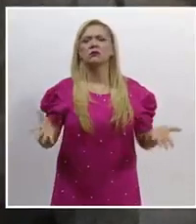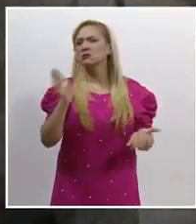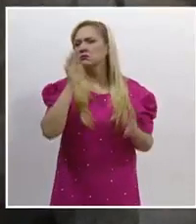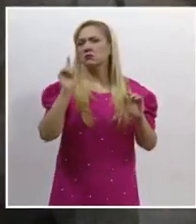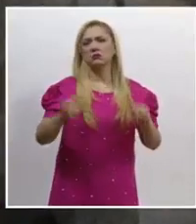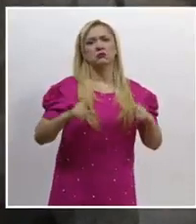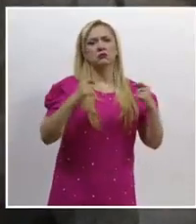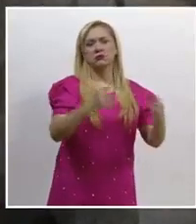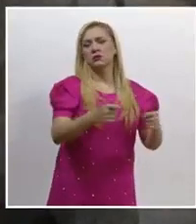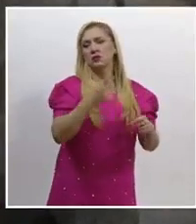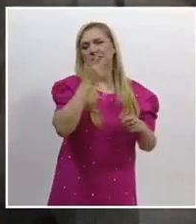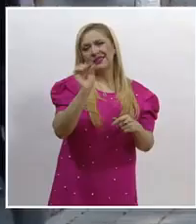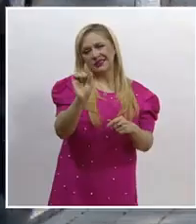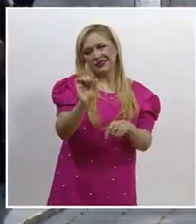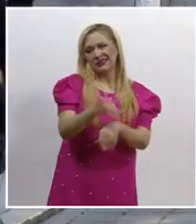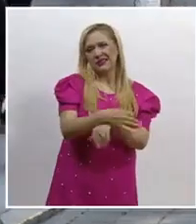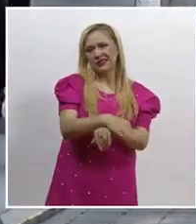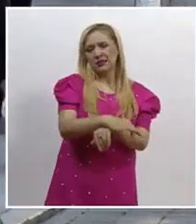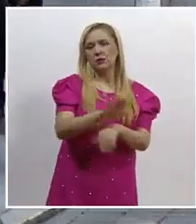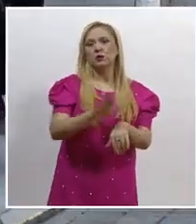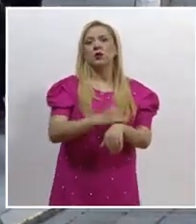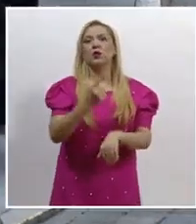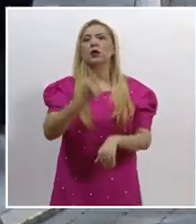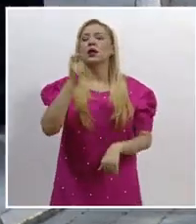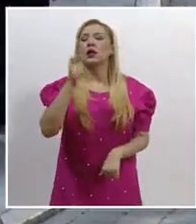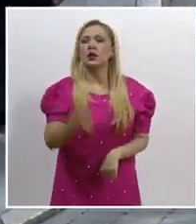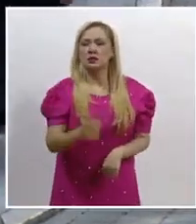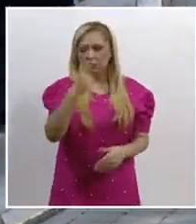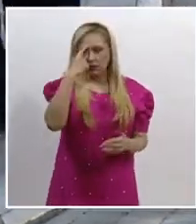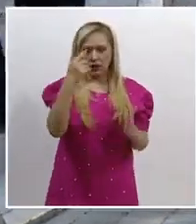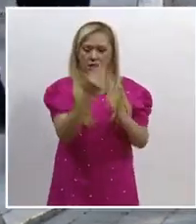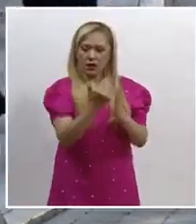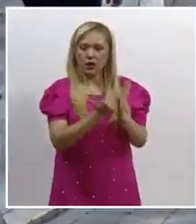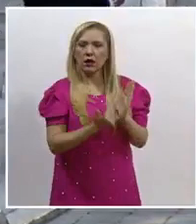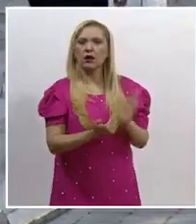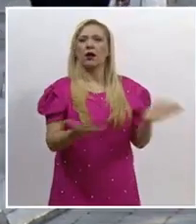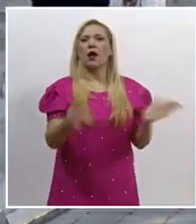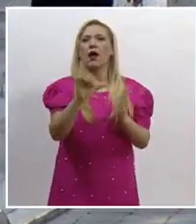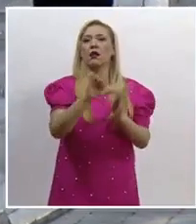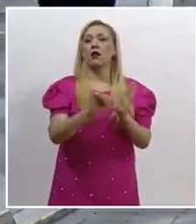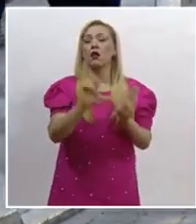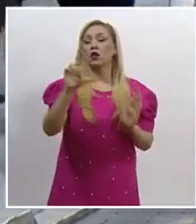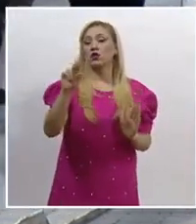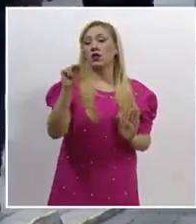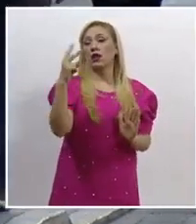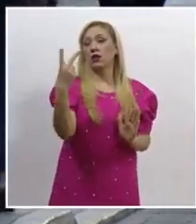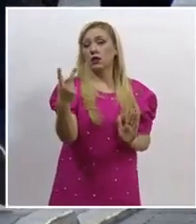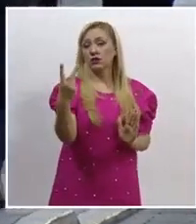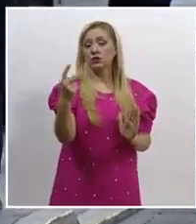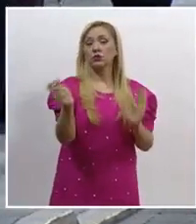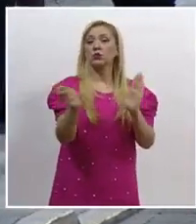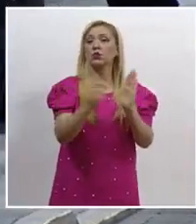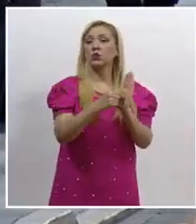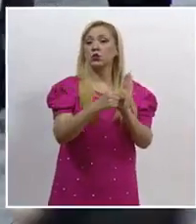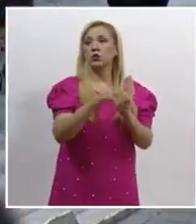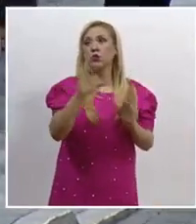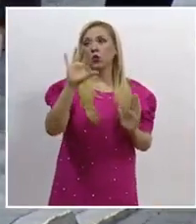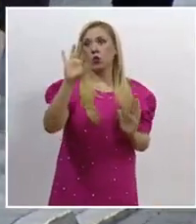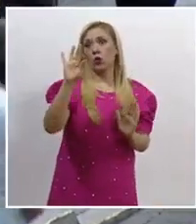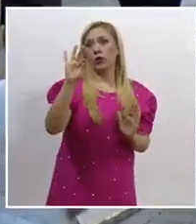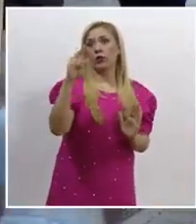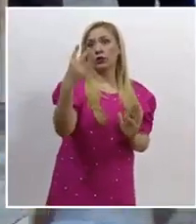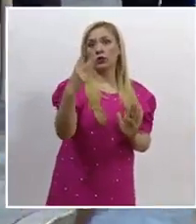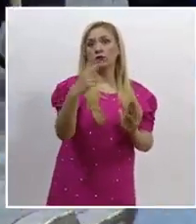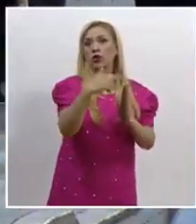la suspensión provisional respecto de los efectos y consecuencias derivadas del artículo 82, fracción 42ª